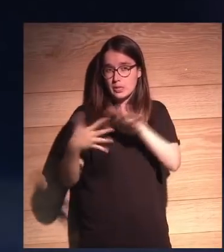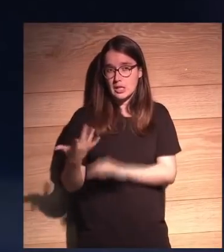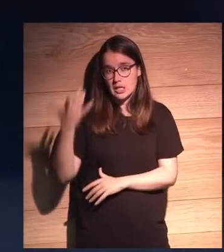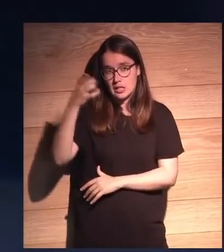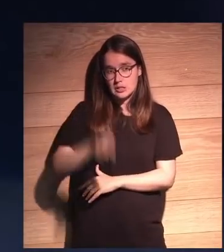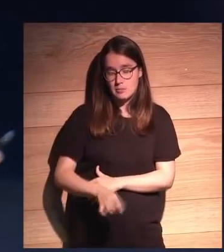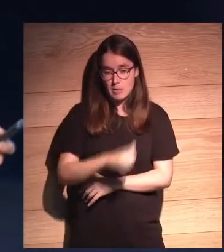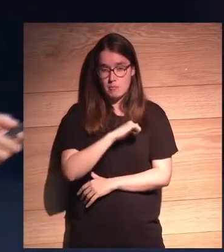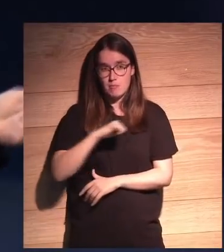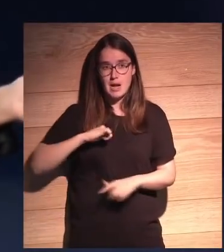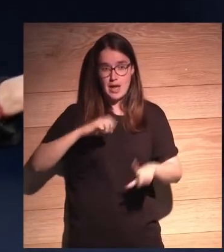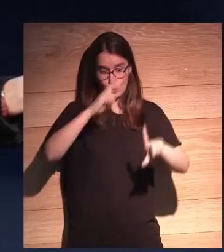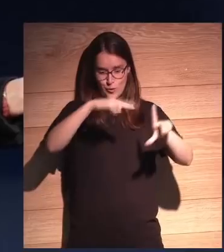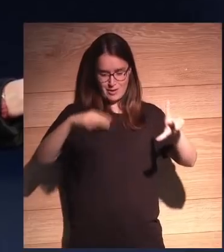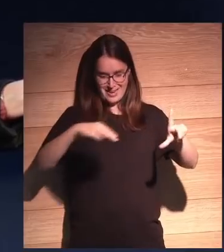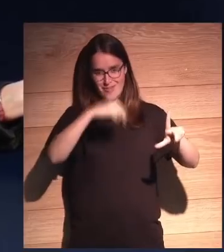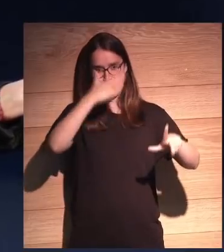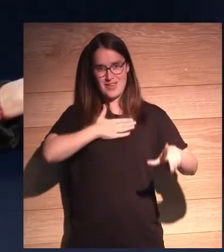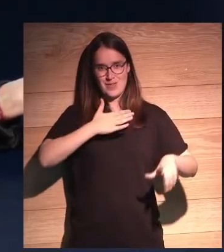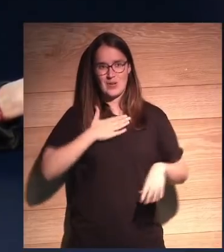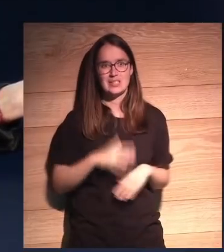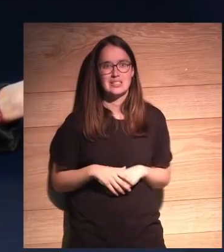también para autorretratarse, ¿no?